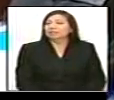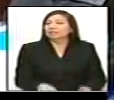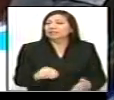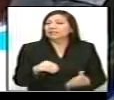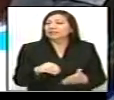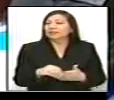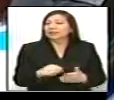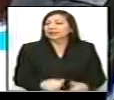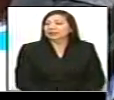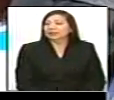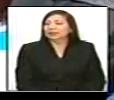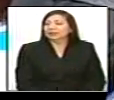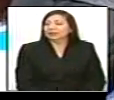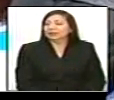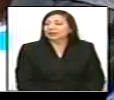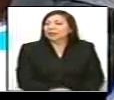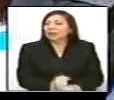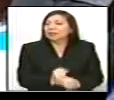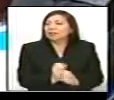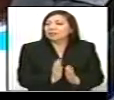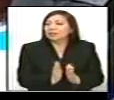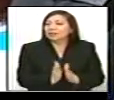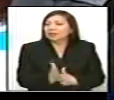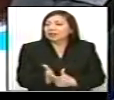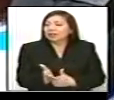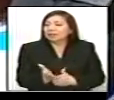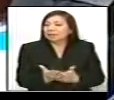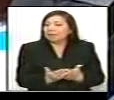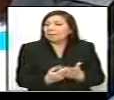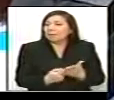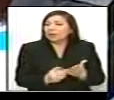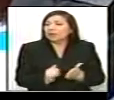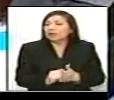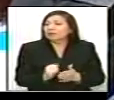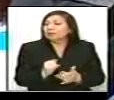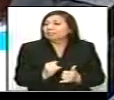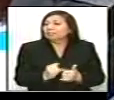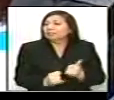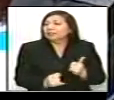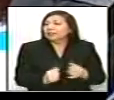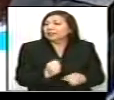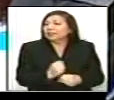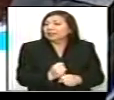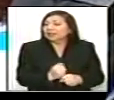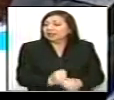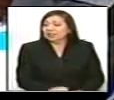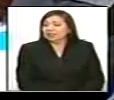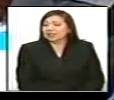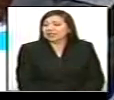concesión, enfocar la formalización a través de las plantas, porque finalmente el trabajo